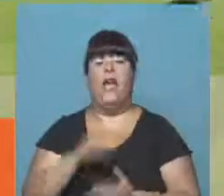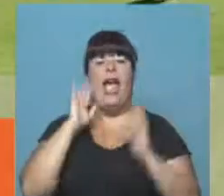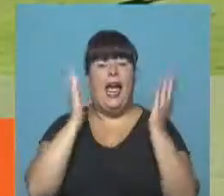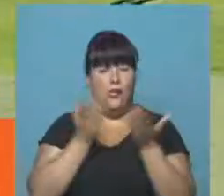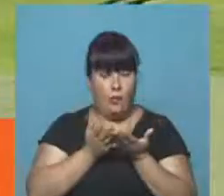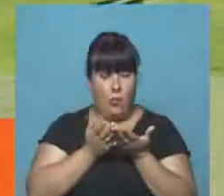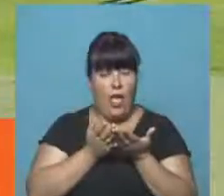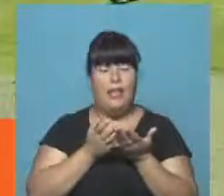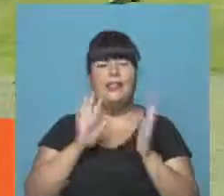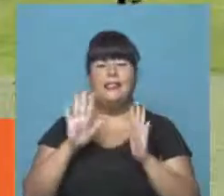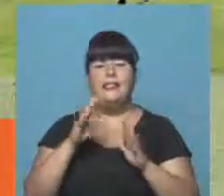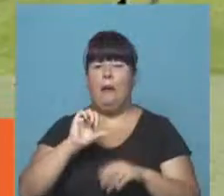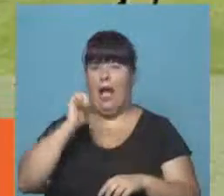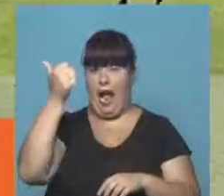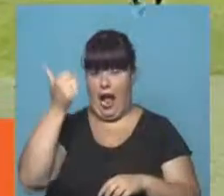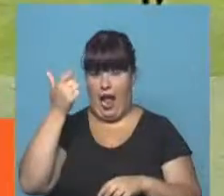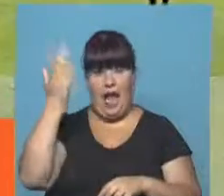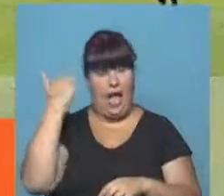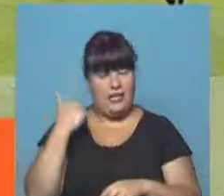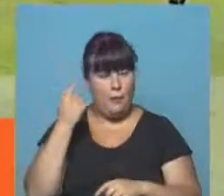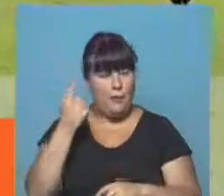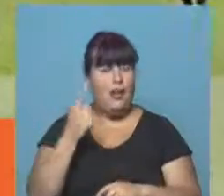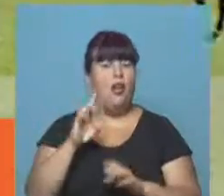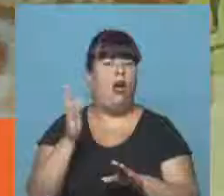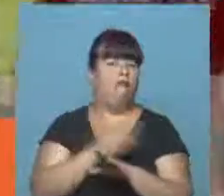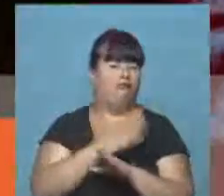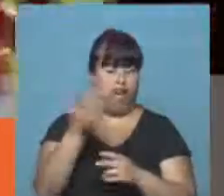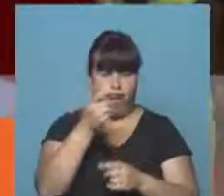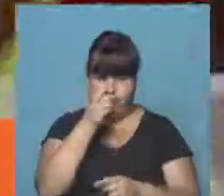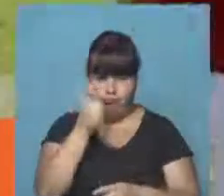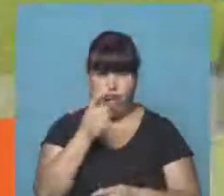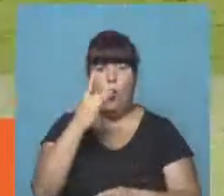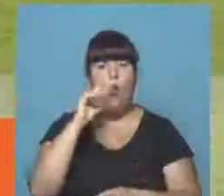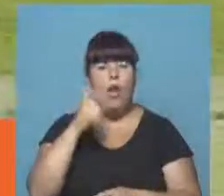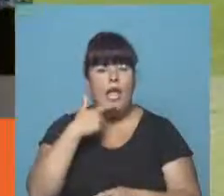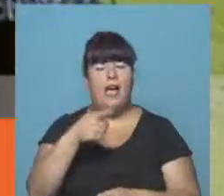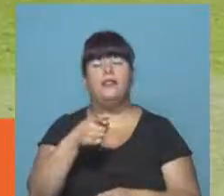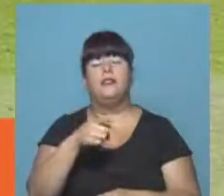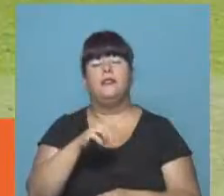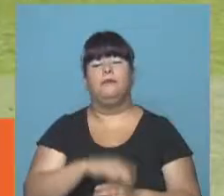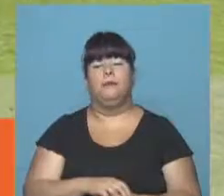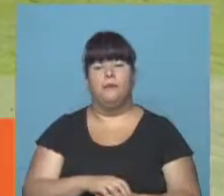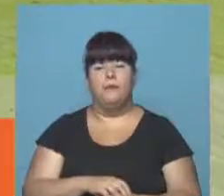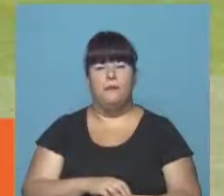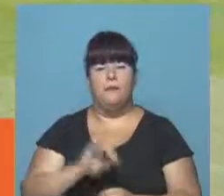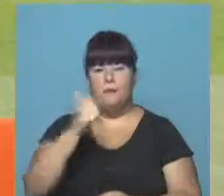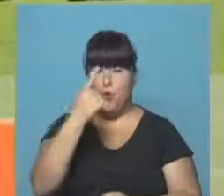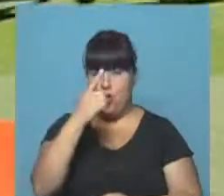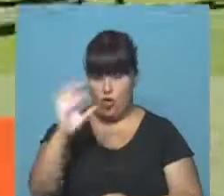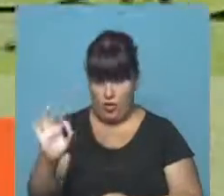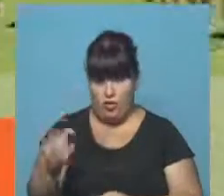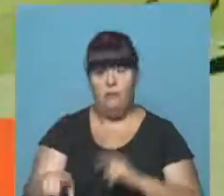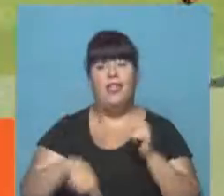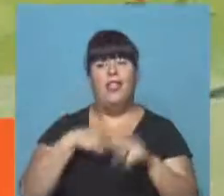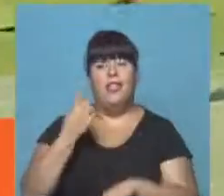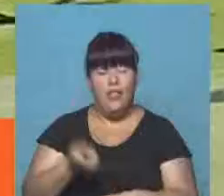Estudiantes, que se ponía en ventaja en la jornada de ayer de manera anticipada. Ulías Humérez ponía el 1-0.